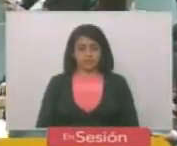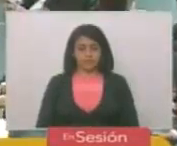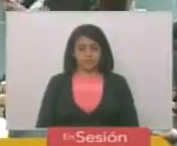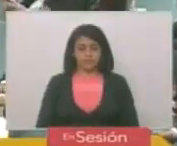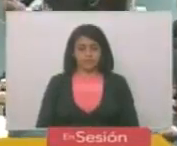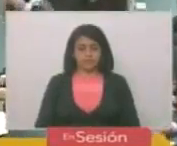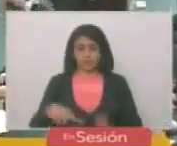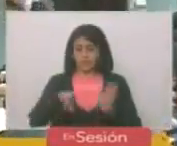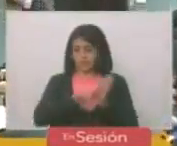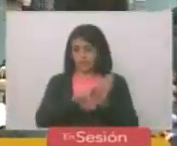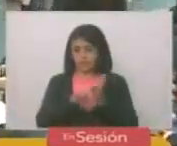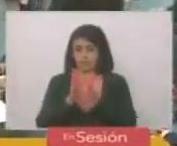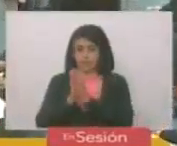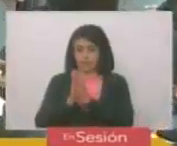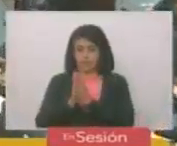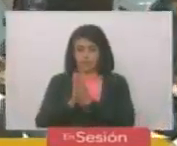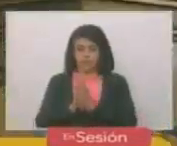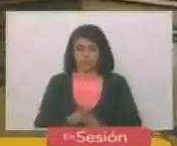Repite, secretaria, por favor.